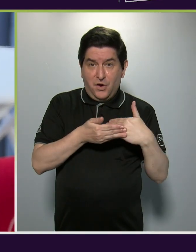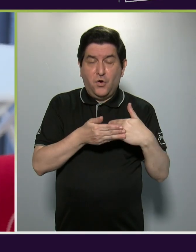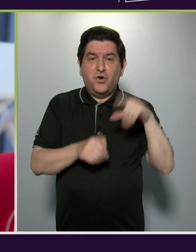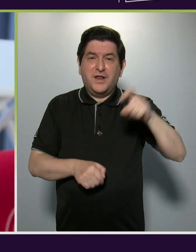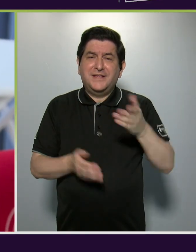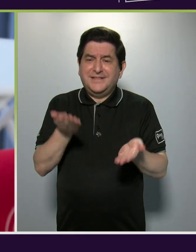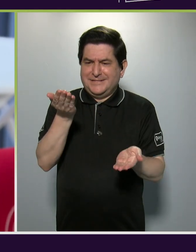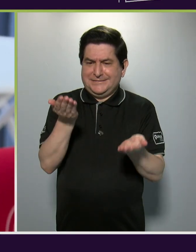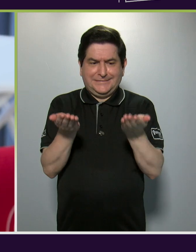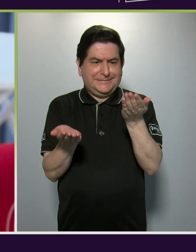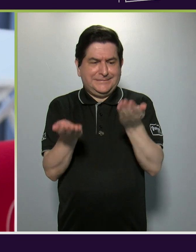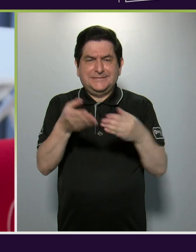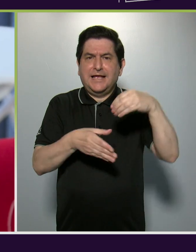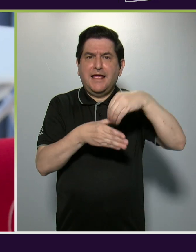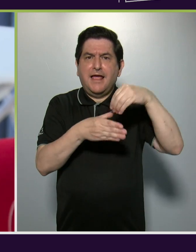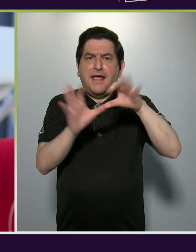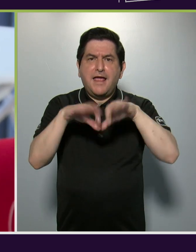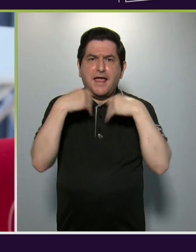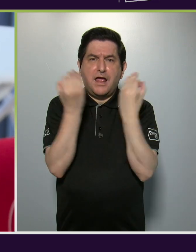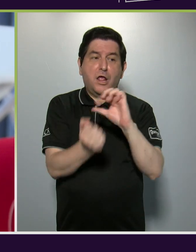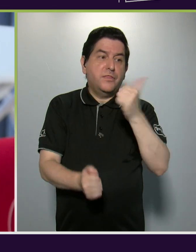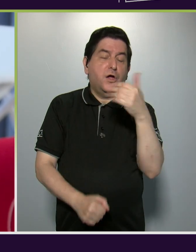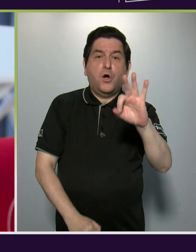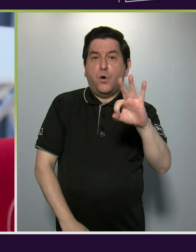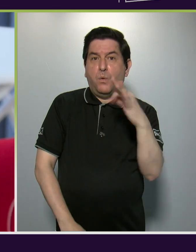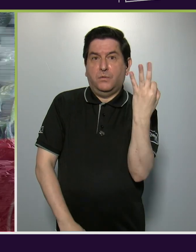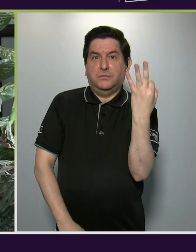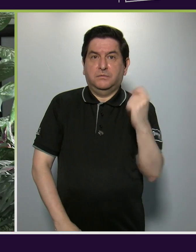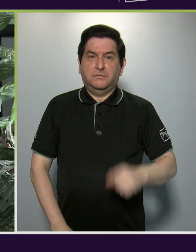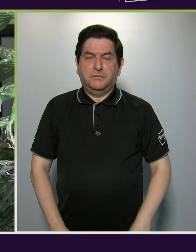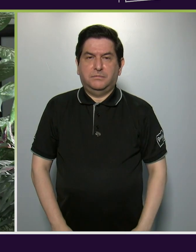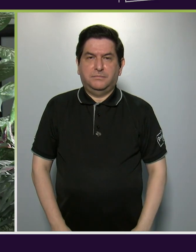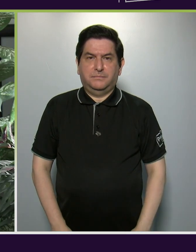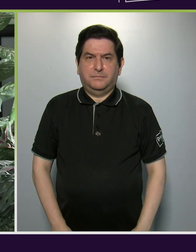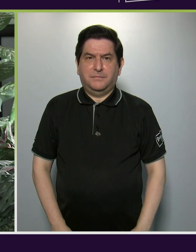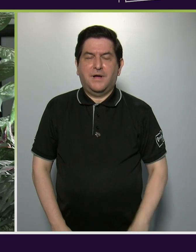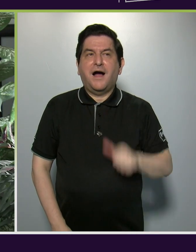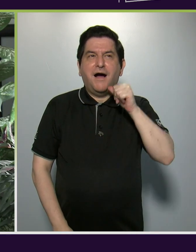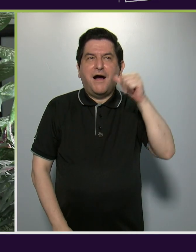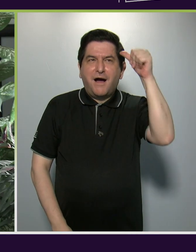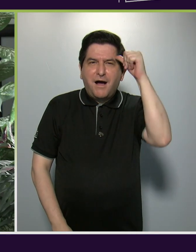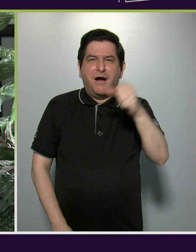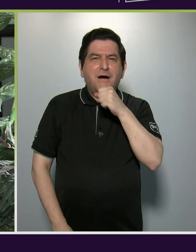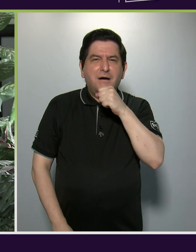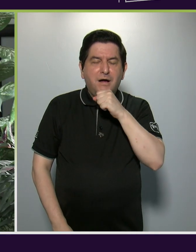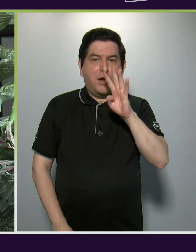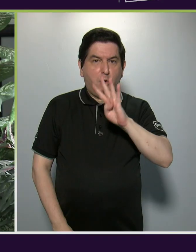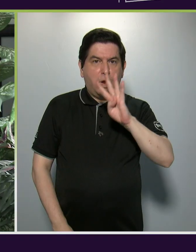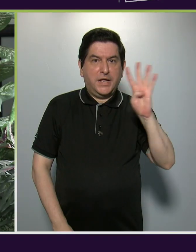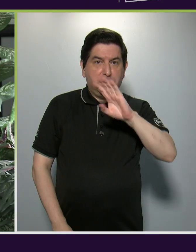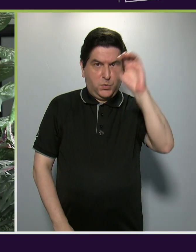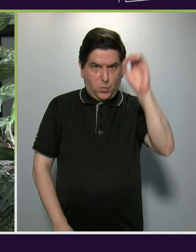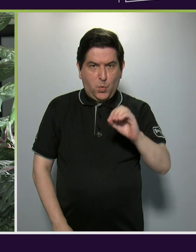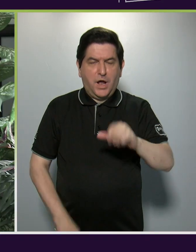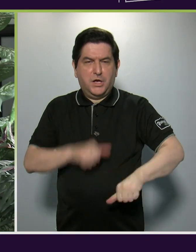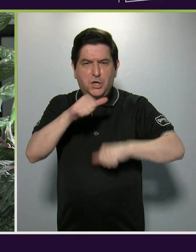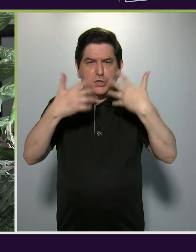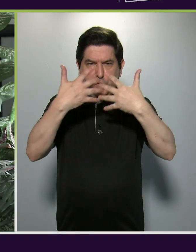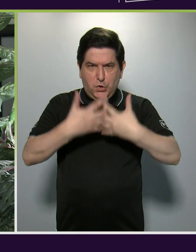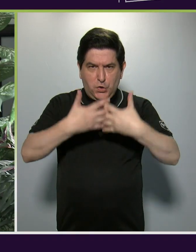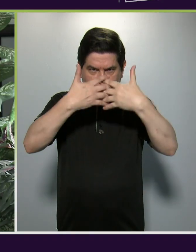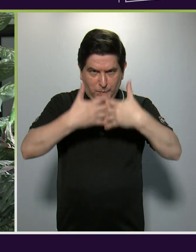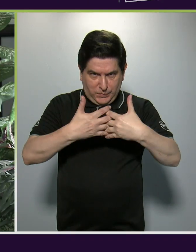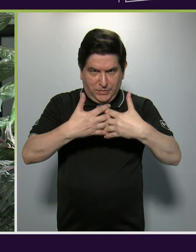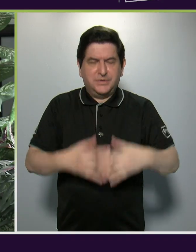compensar ese ingreso familiar de cualquier otra manera. Entonces mucho adulto mayor, de hecho el 44% de los emprendimientos